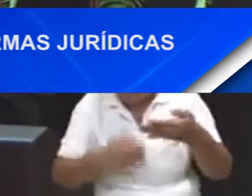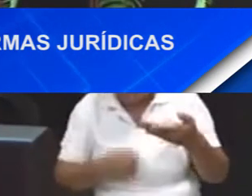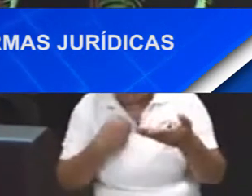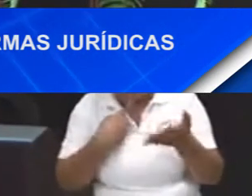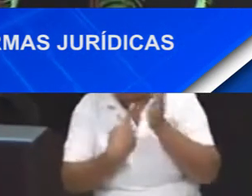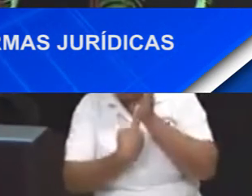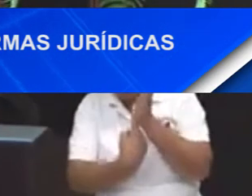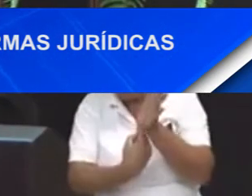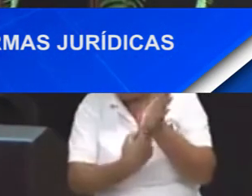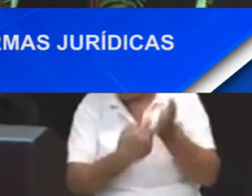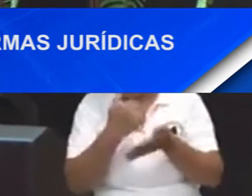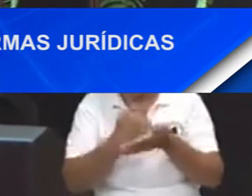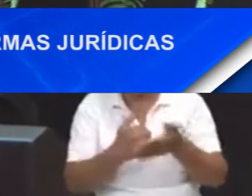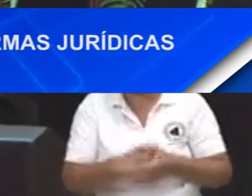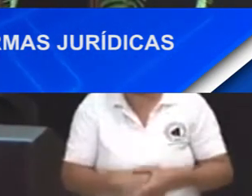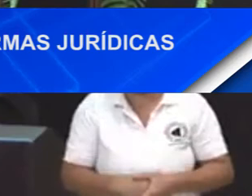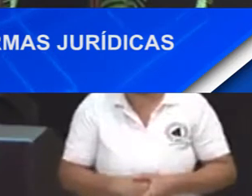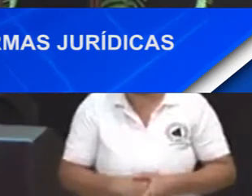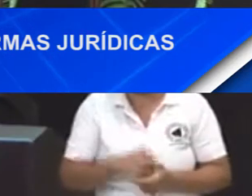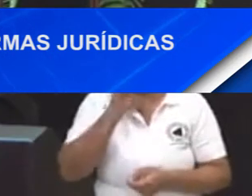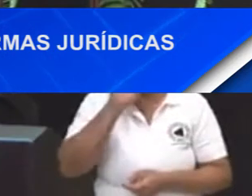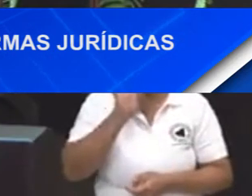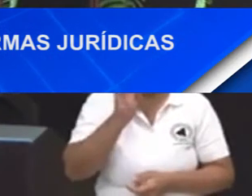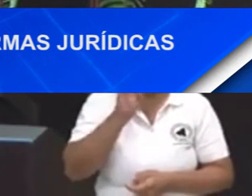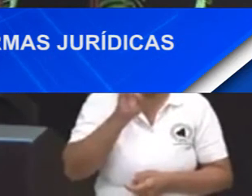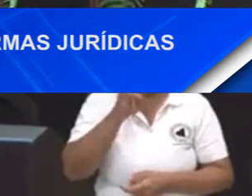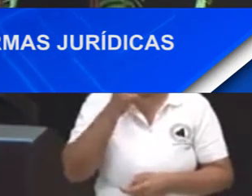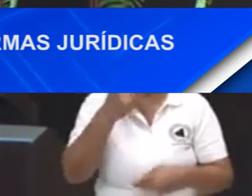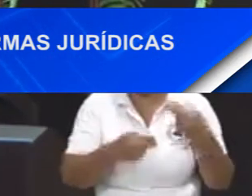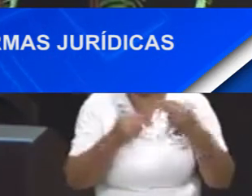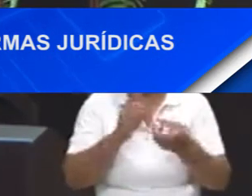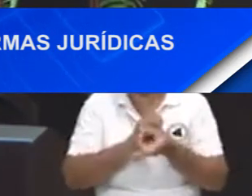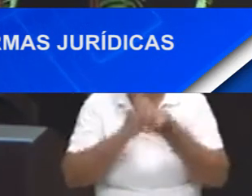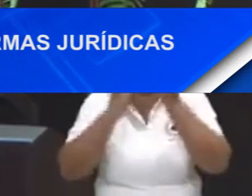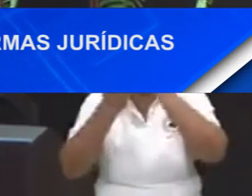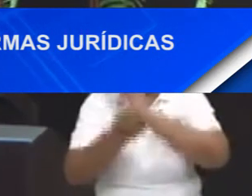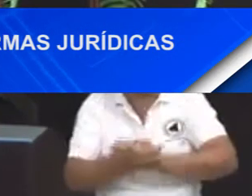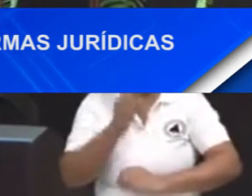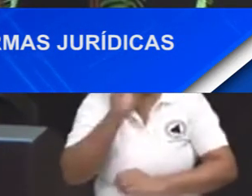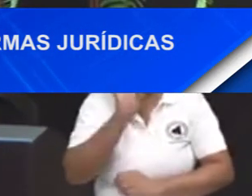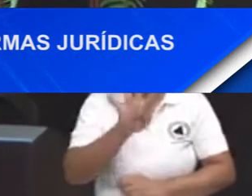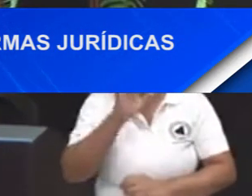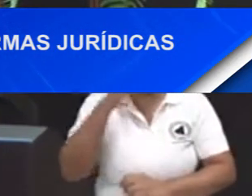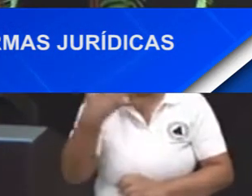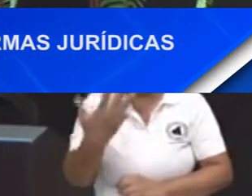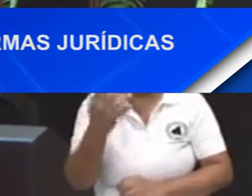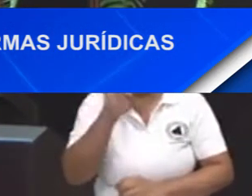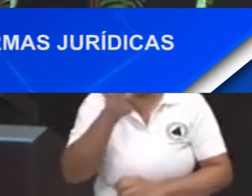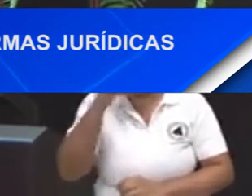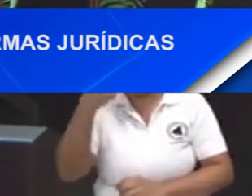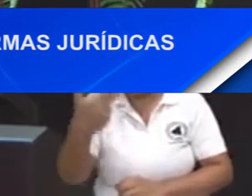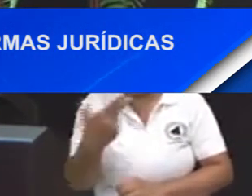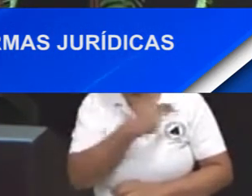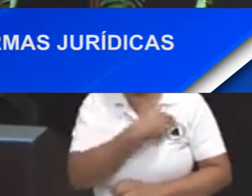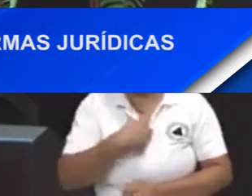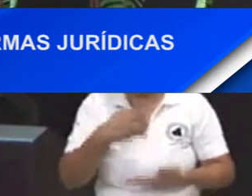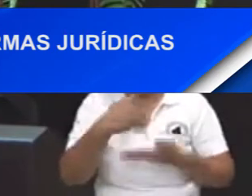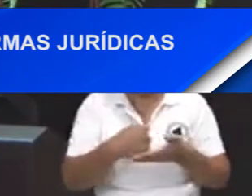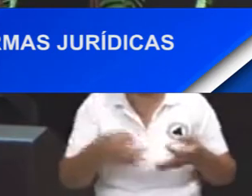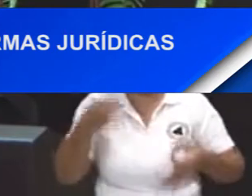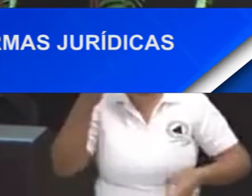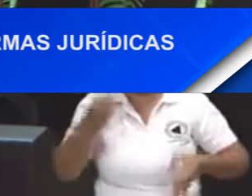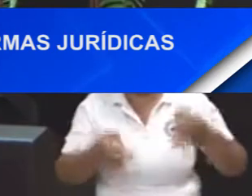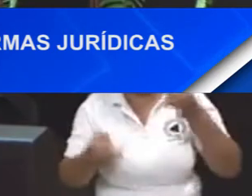incurra en este. 3. Reformar el artículo 147 del Código Procesal